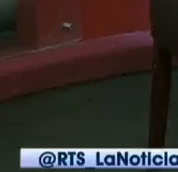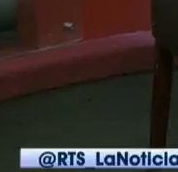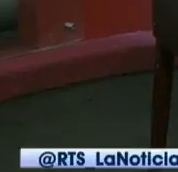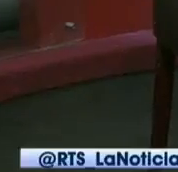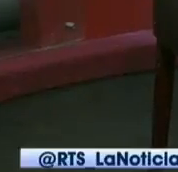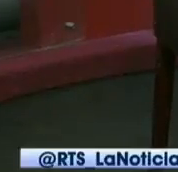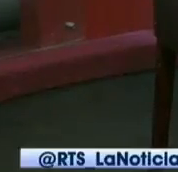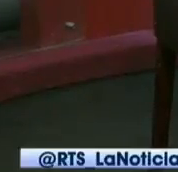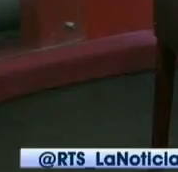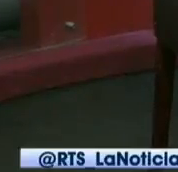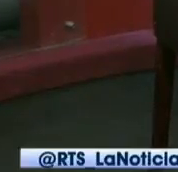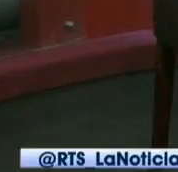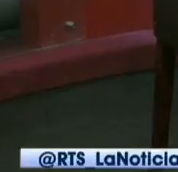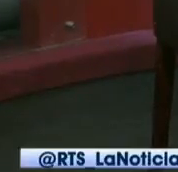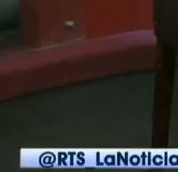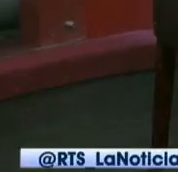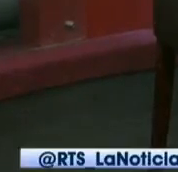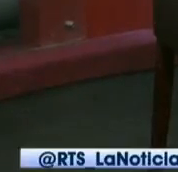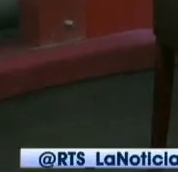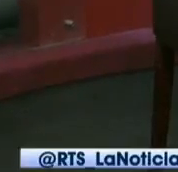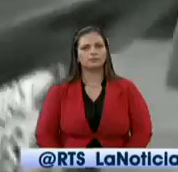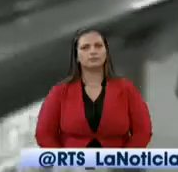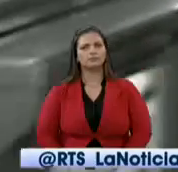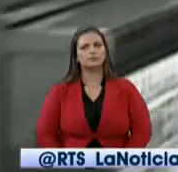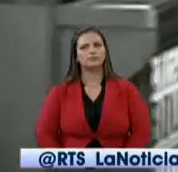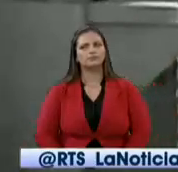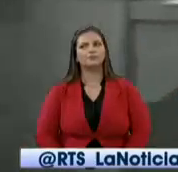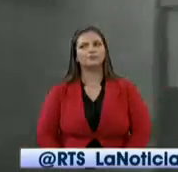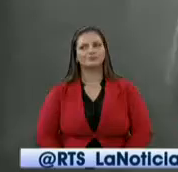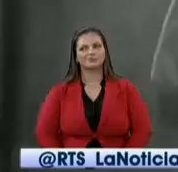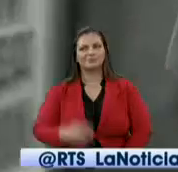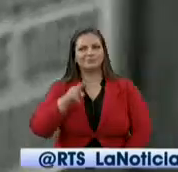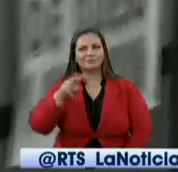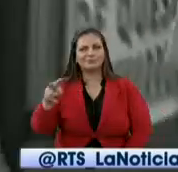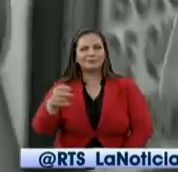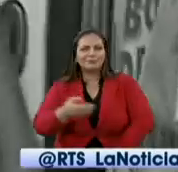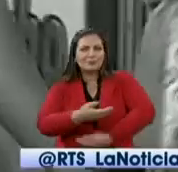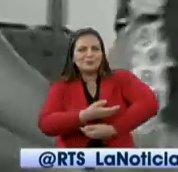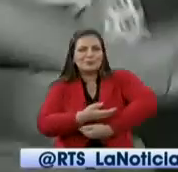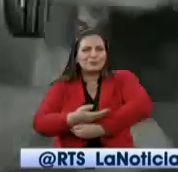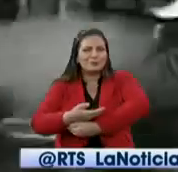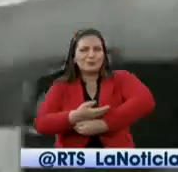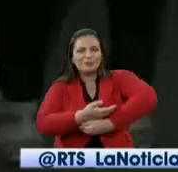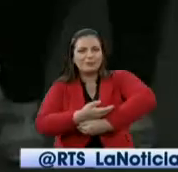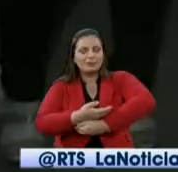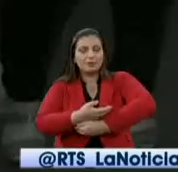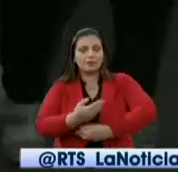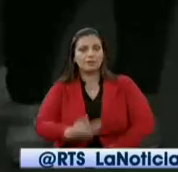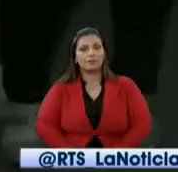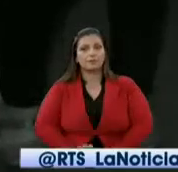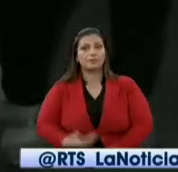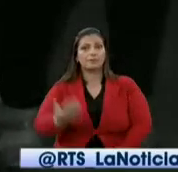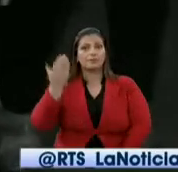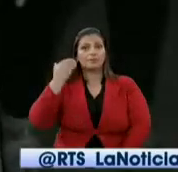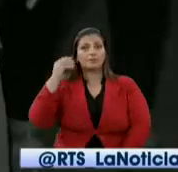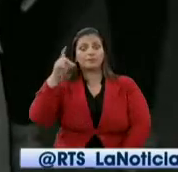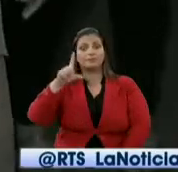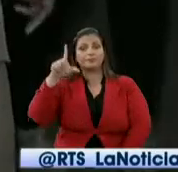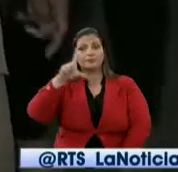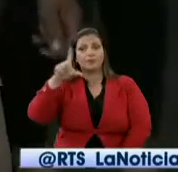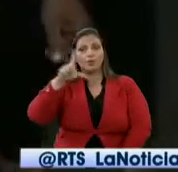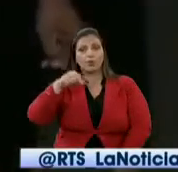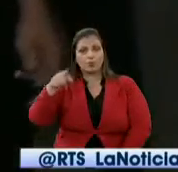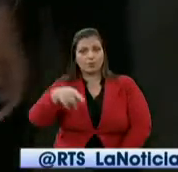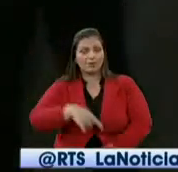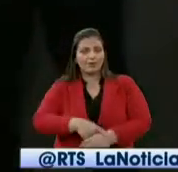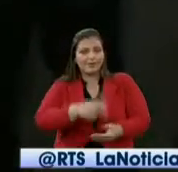especialista. Adelante, por favor. Este angelito fue abandonado la tarde de este lunes en uno de los baños de la